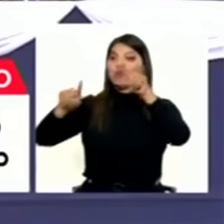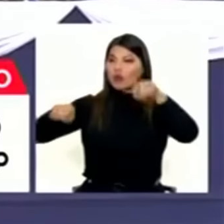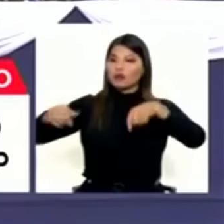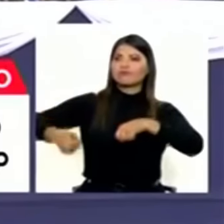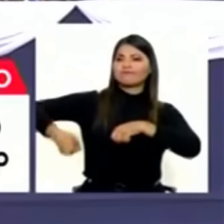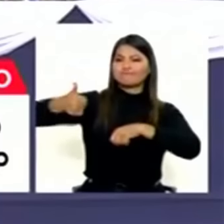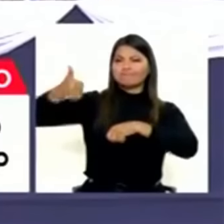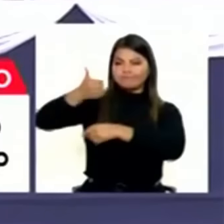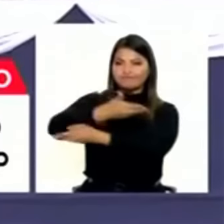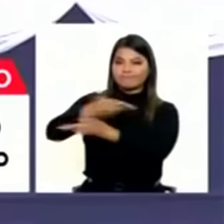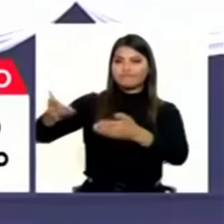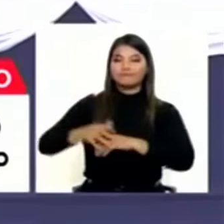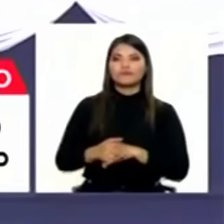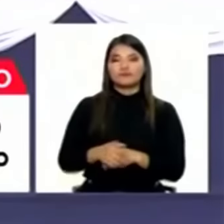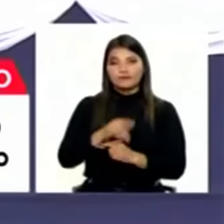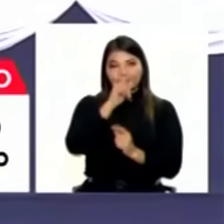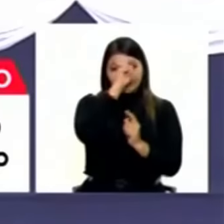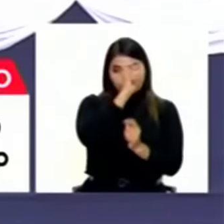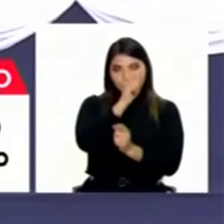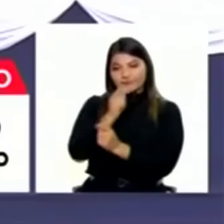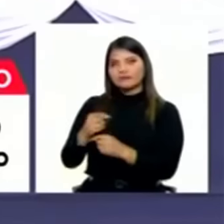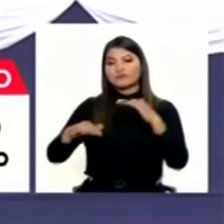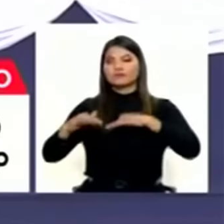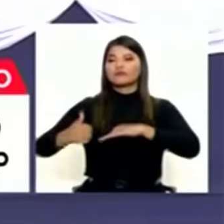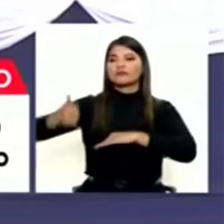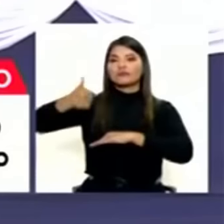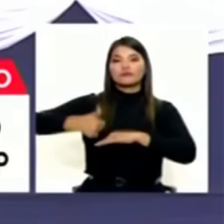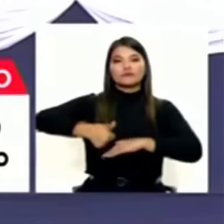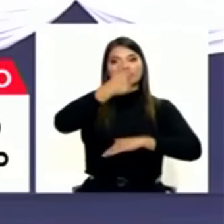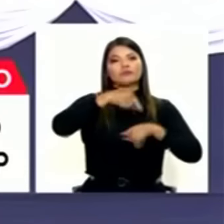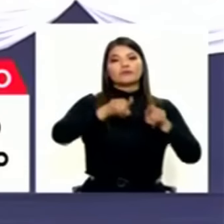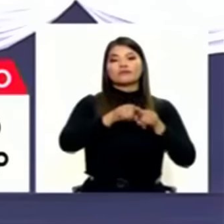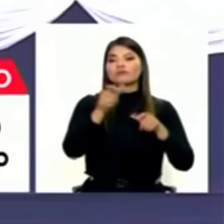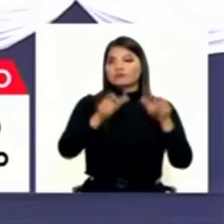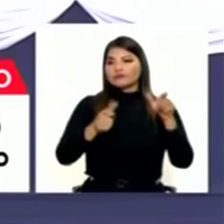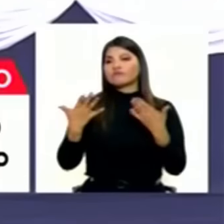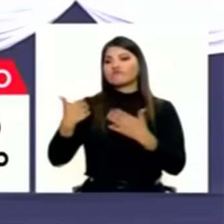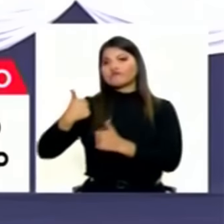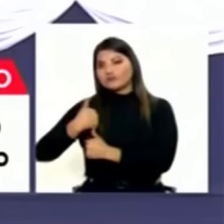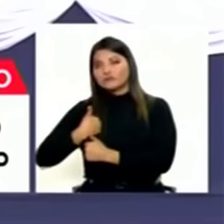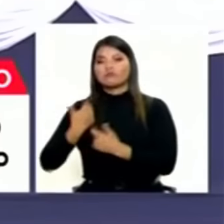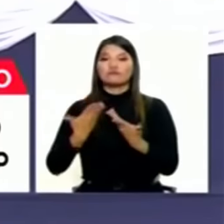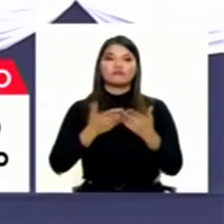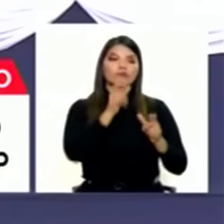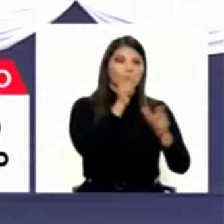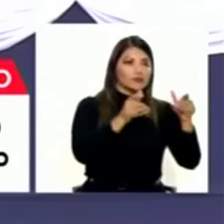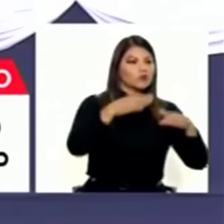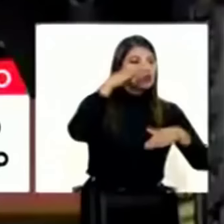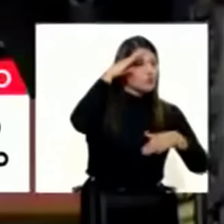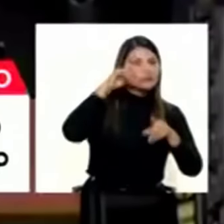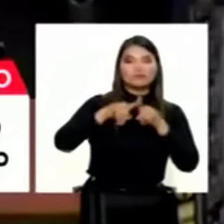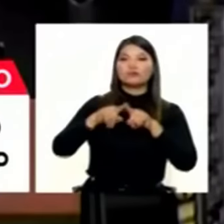generales, distinguidas altas autoridades civiles, militares y